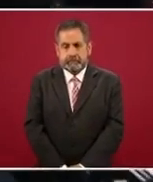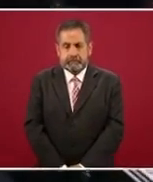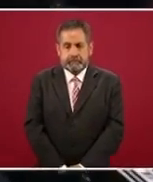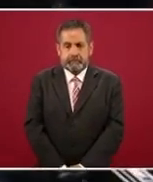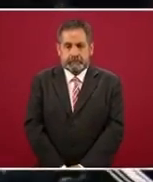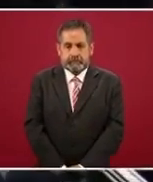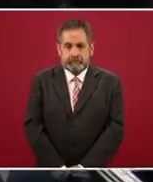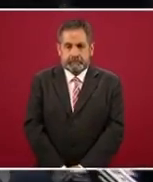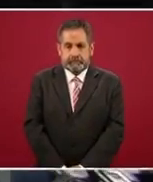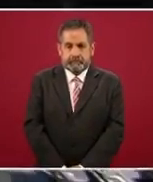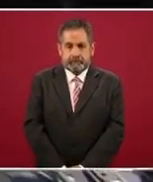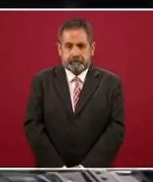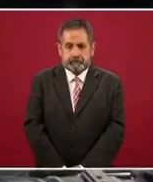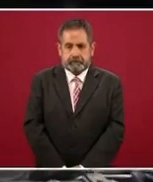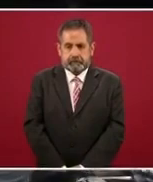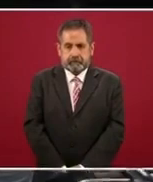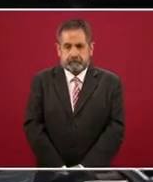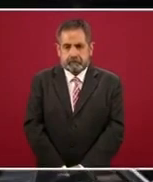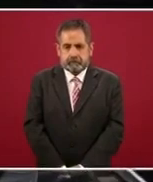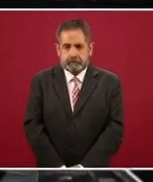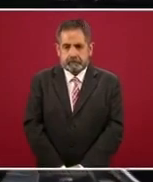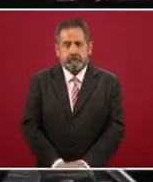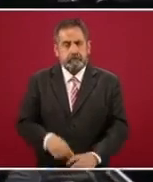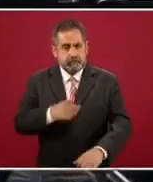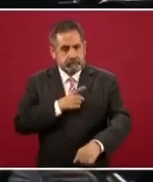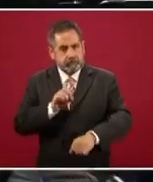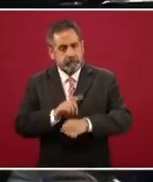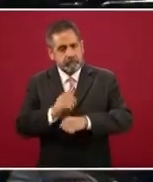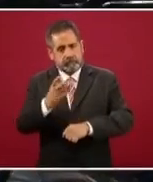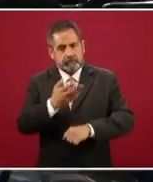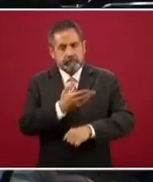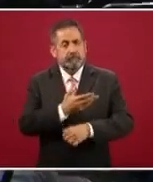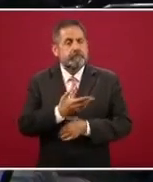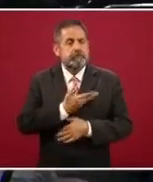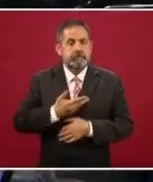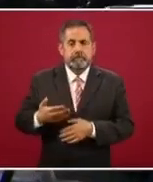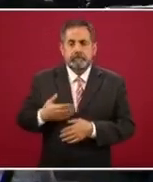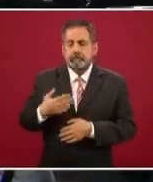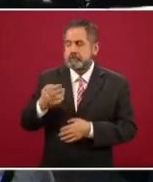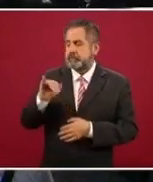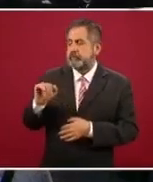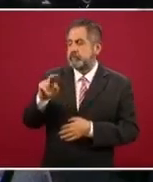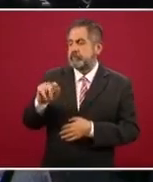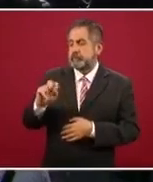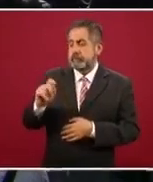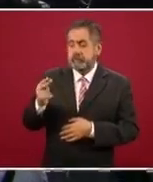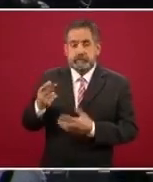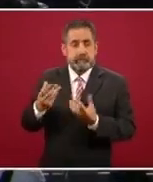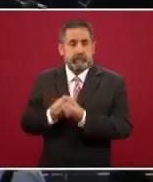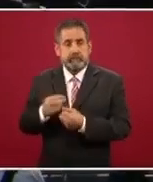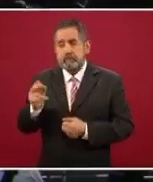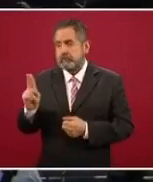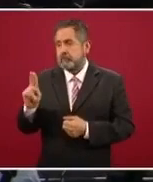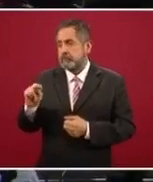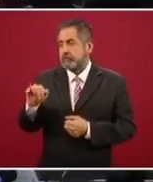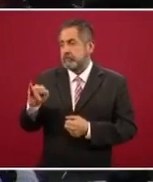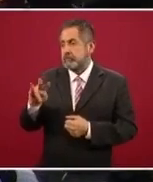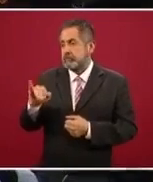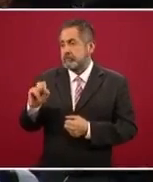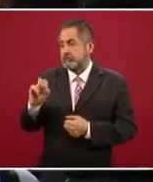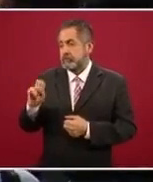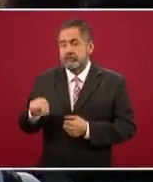A ver, vamos a que termine Janet. Buenos días, señor presidente. Soy Janet Caselín, reportera de Univisión. Bueno, este